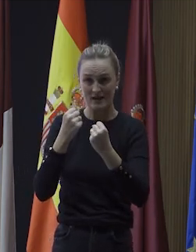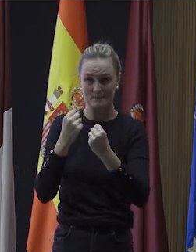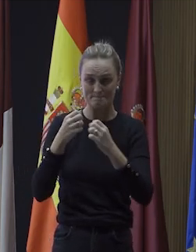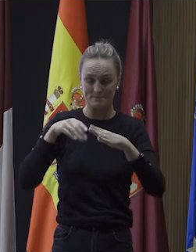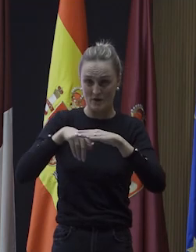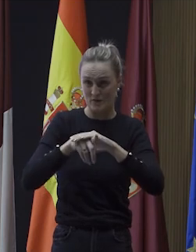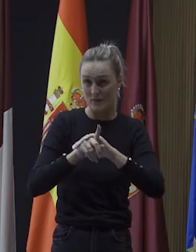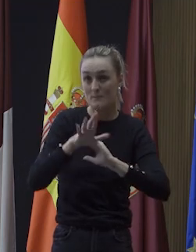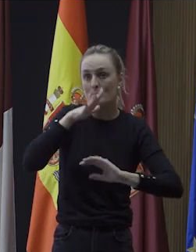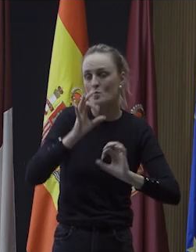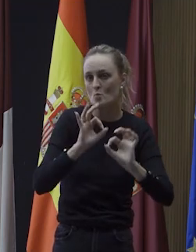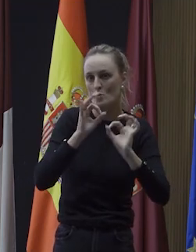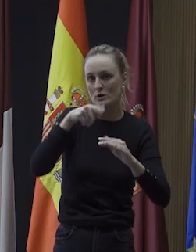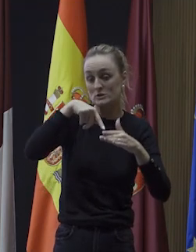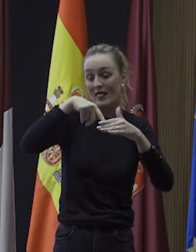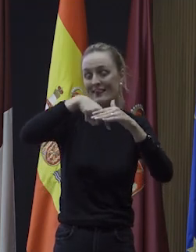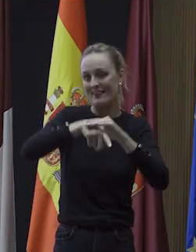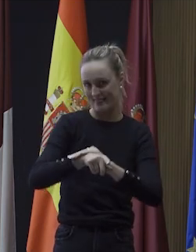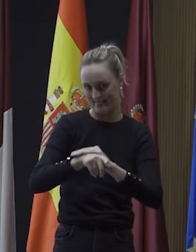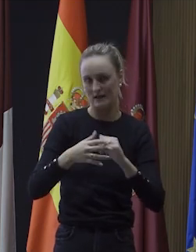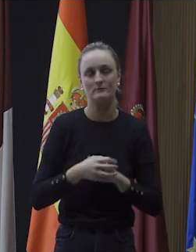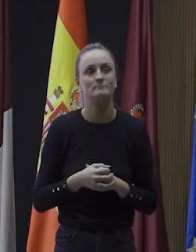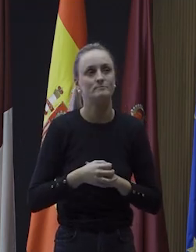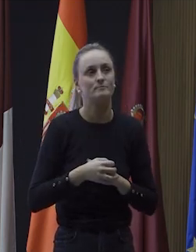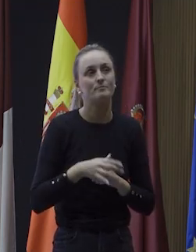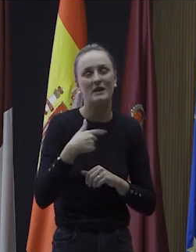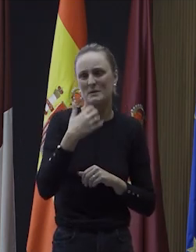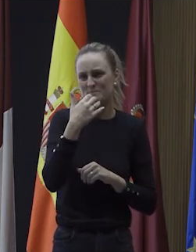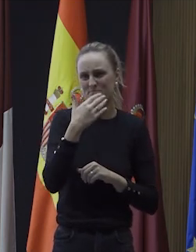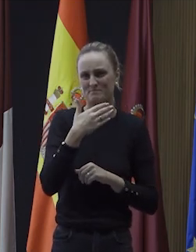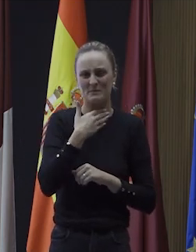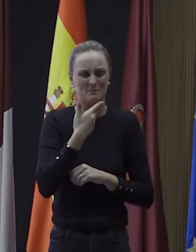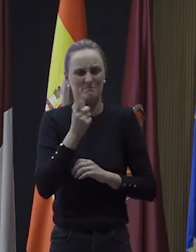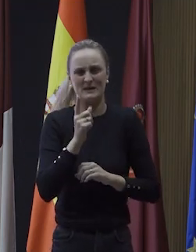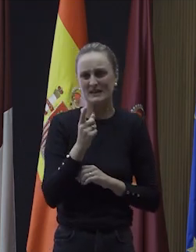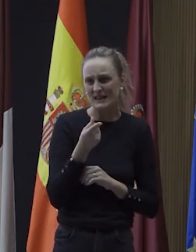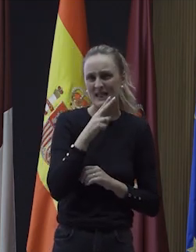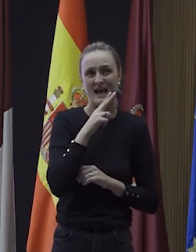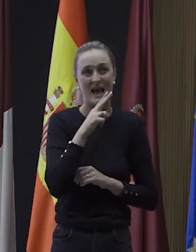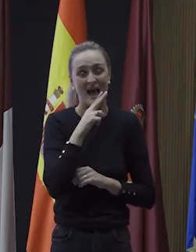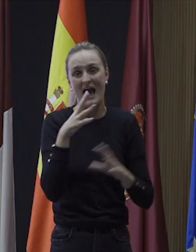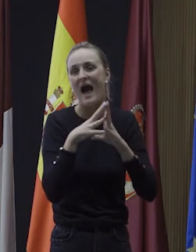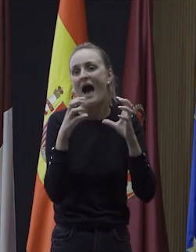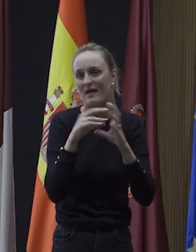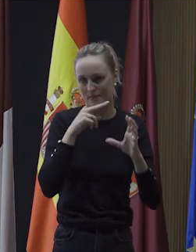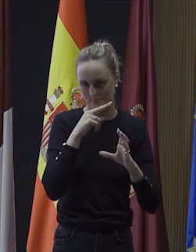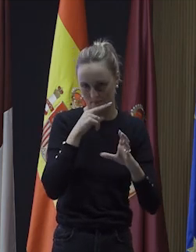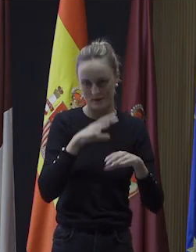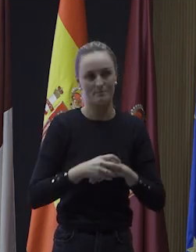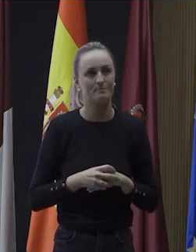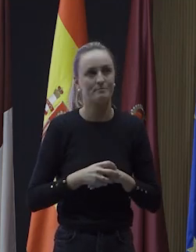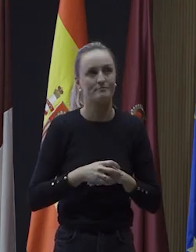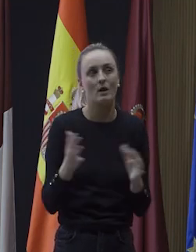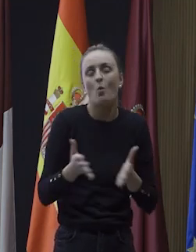por eso se produce el escape. Luego no va precedido de ganas de orinar. ¿Cuándo se puede producir? Pues cuando hay